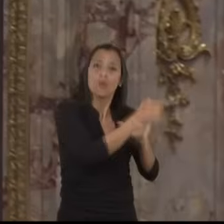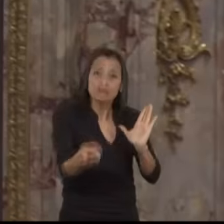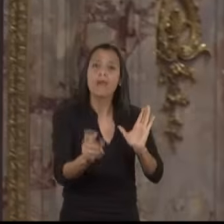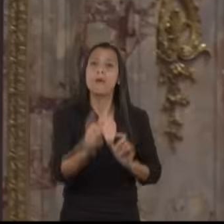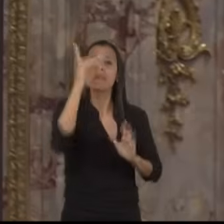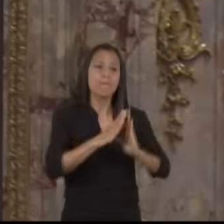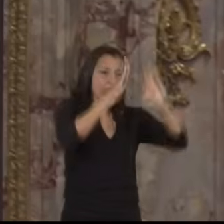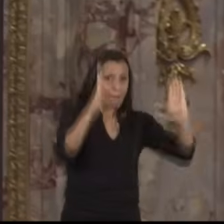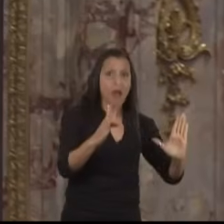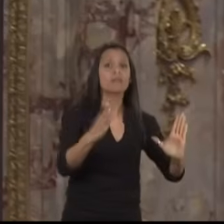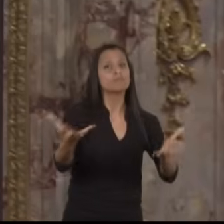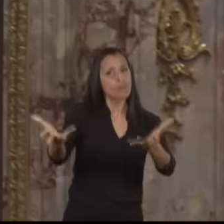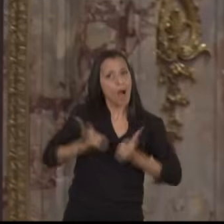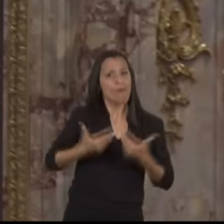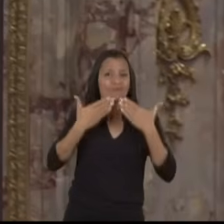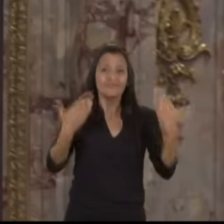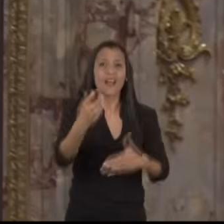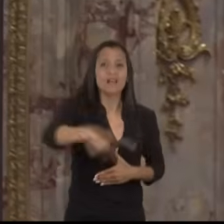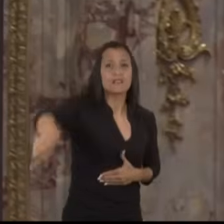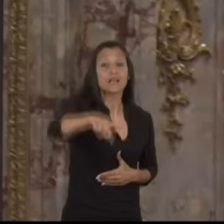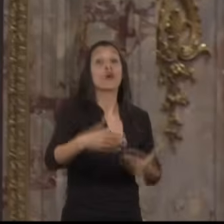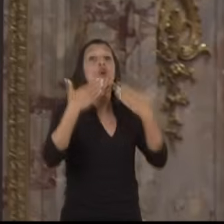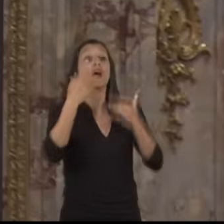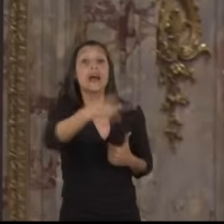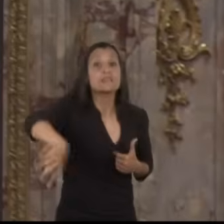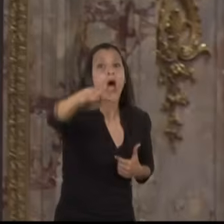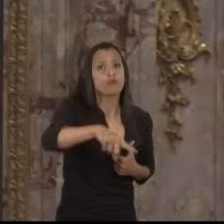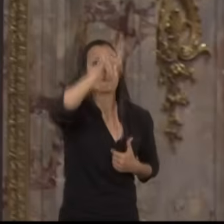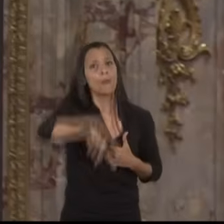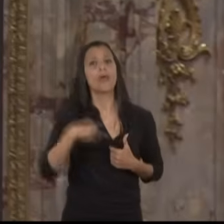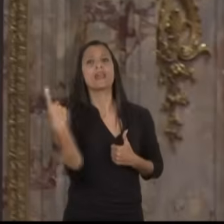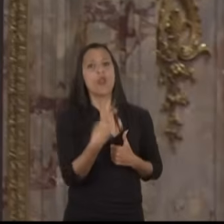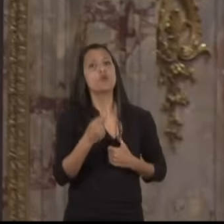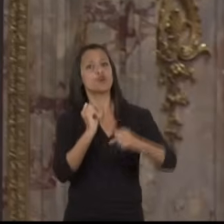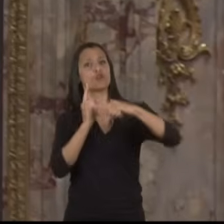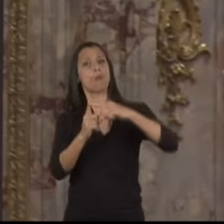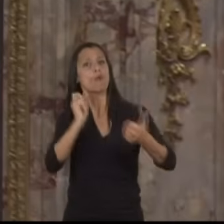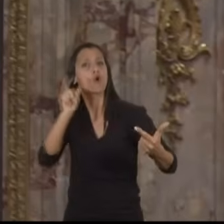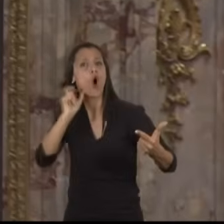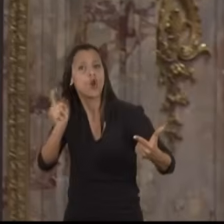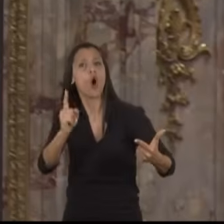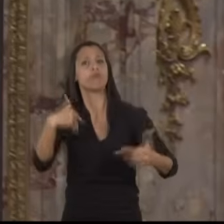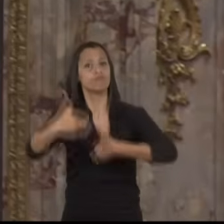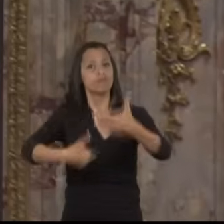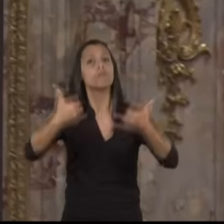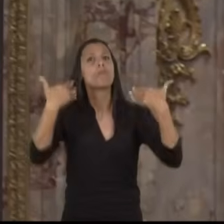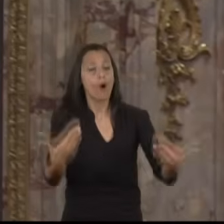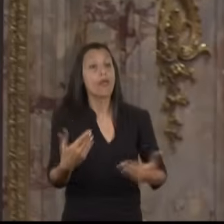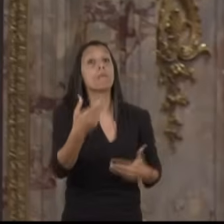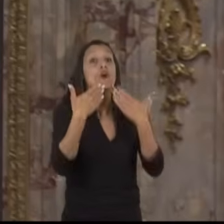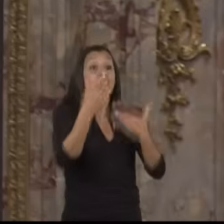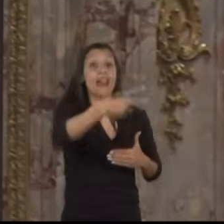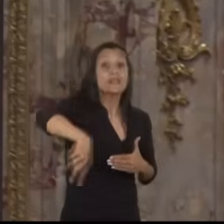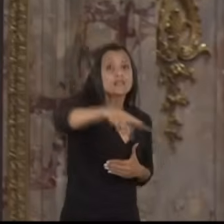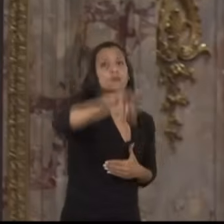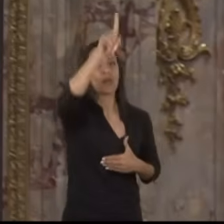primer periodo. Ustedes son los protagonistas de este proceso. Ustedes son quienes han emprendido el arduo camino de crecer